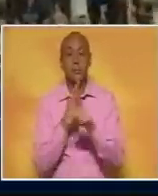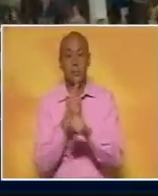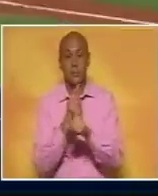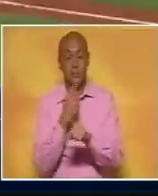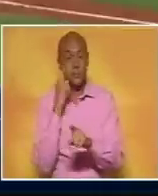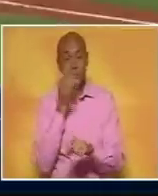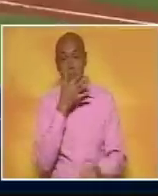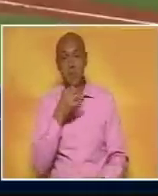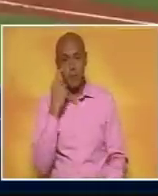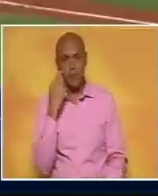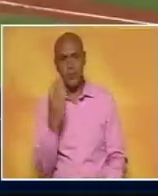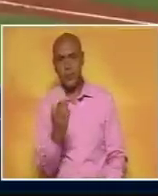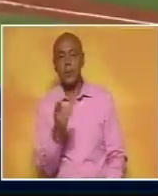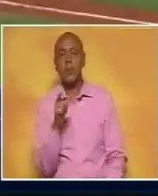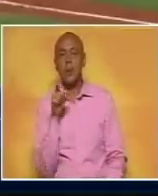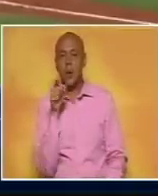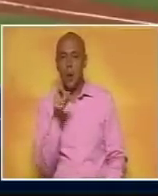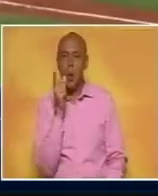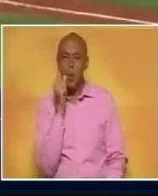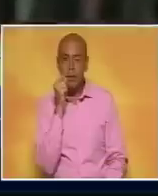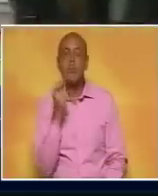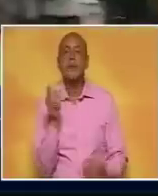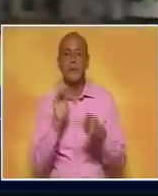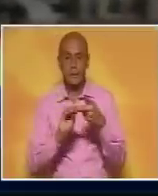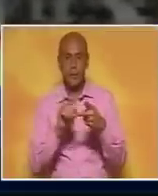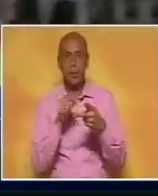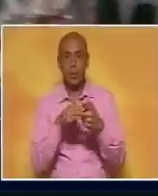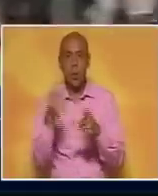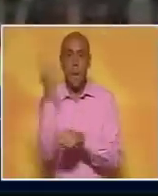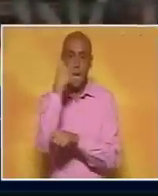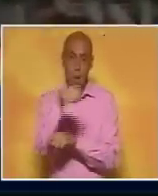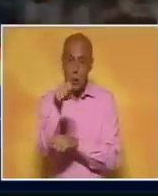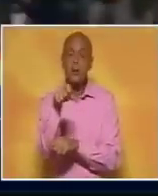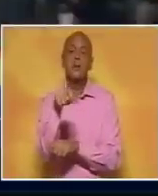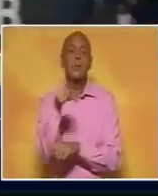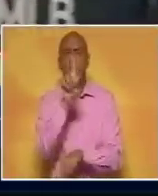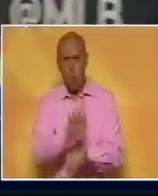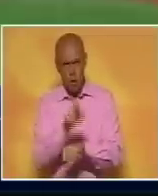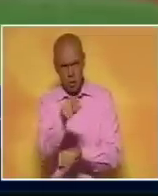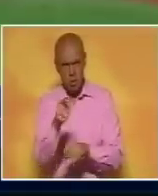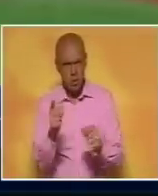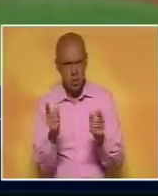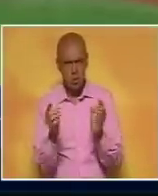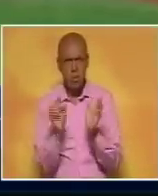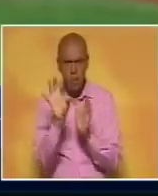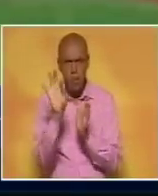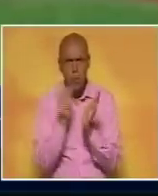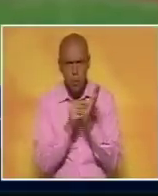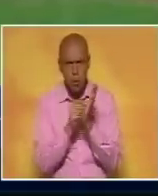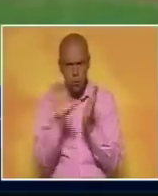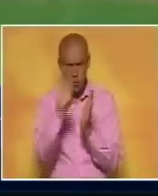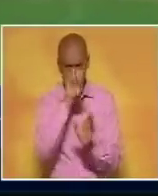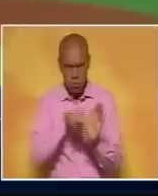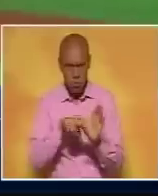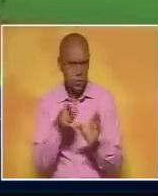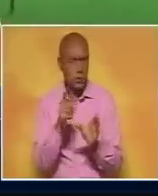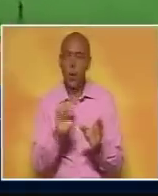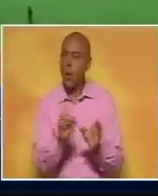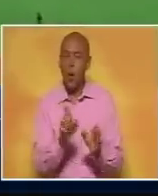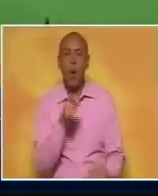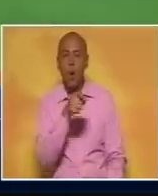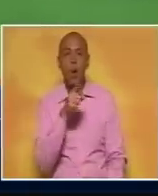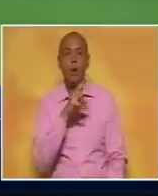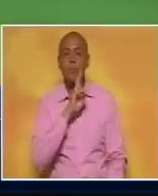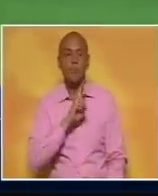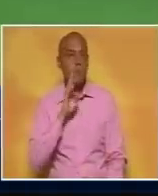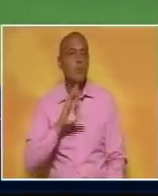José Altuve botó su segundo jonrón de la serie y se fue de 4-2, pero no fue suficiente para concretar la clasificación de los siderales. Houston, pese a la derrota,